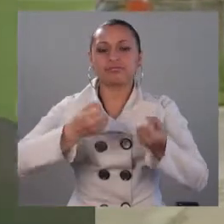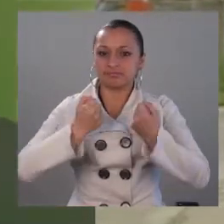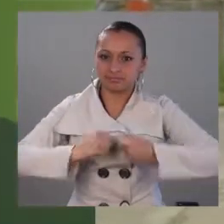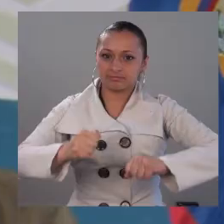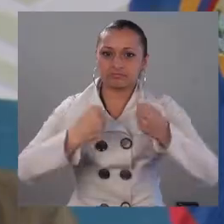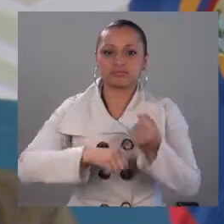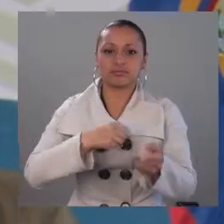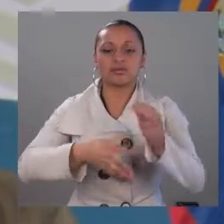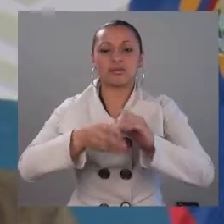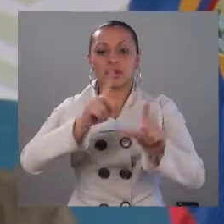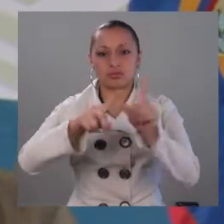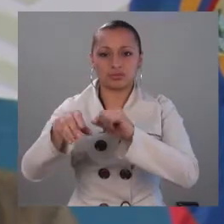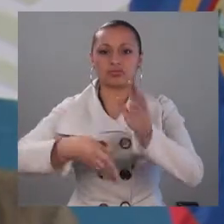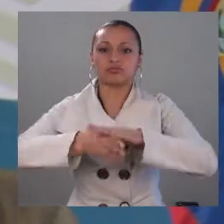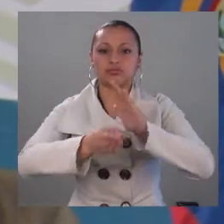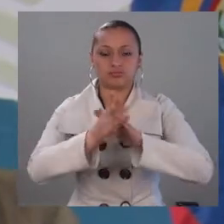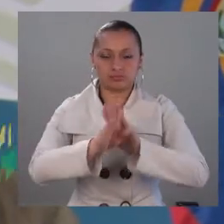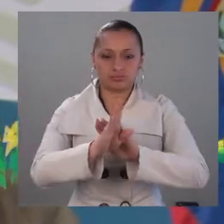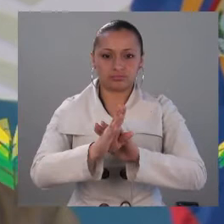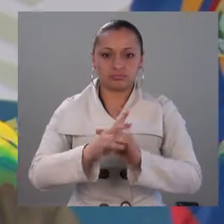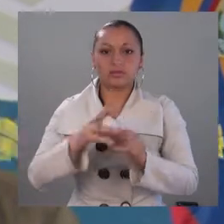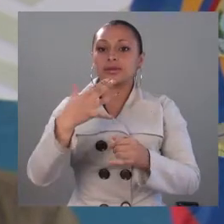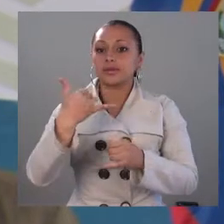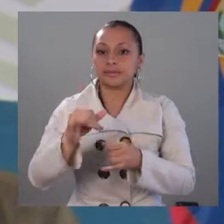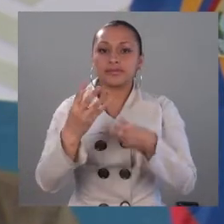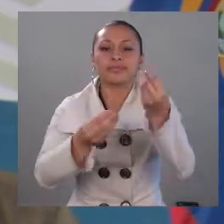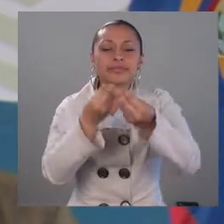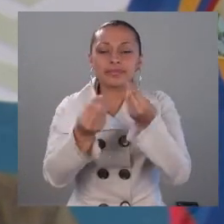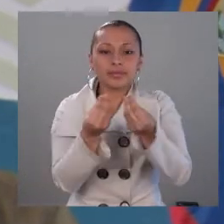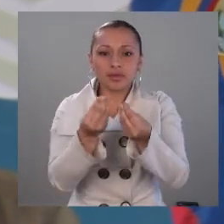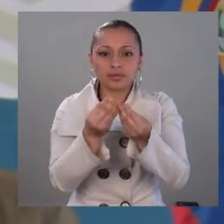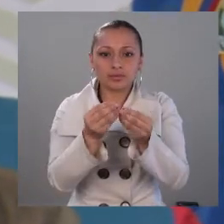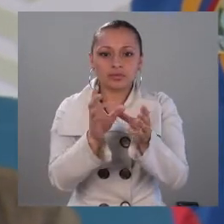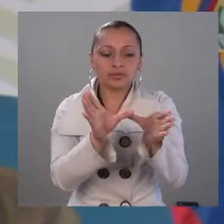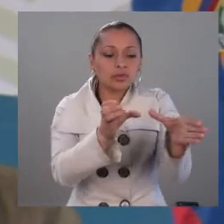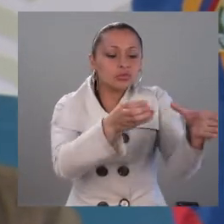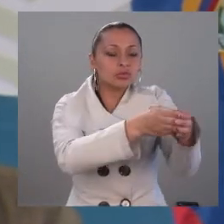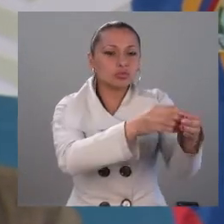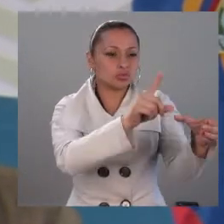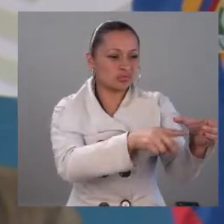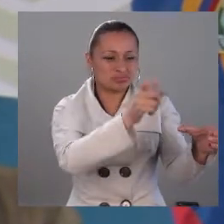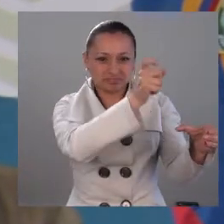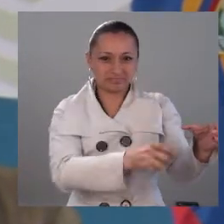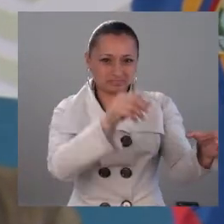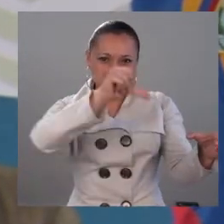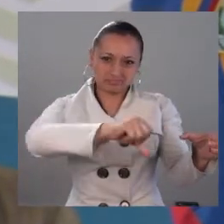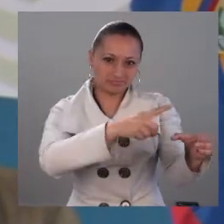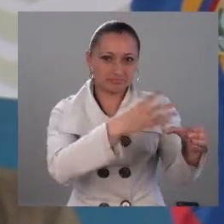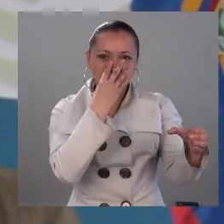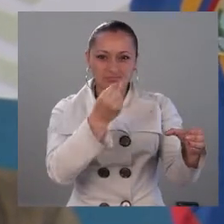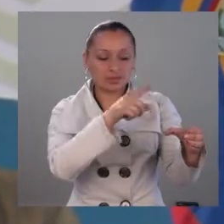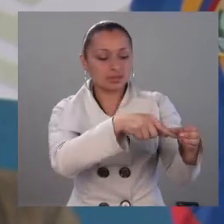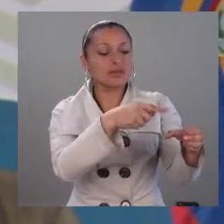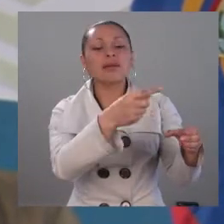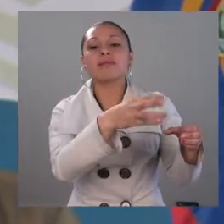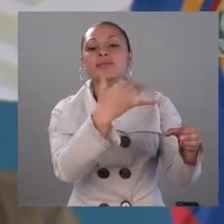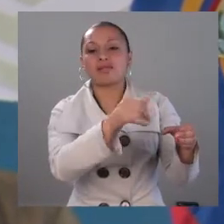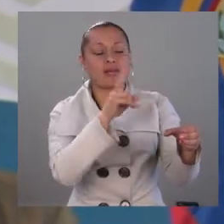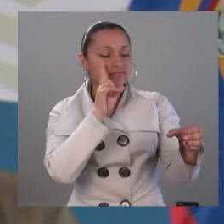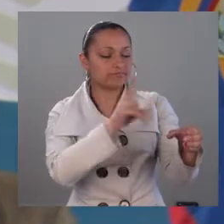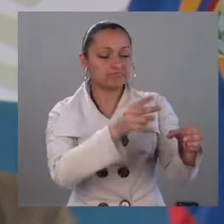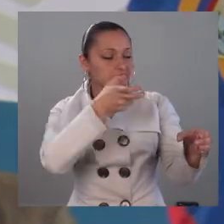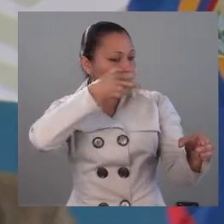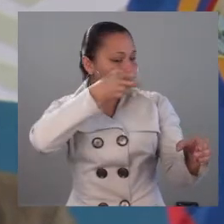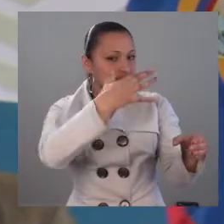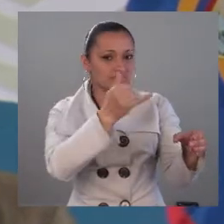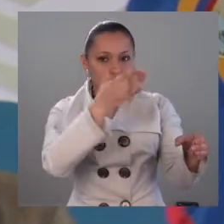que hacemos es poner a todos los delincuentes en unas fichas. Y esta es una banda delincuencial